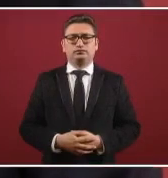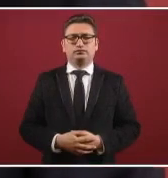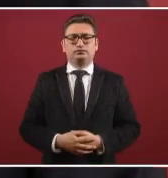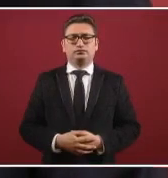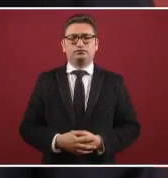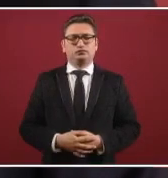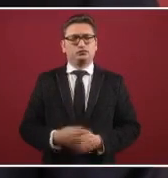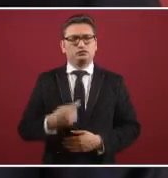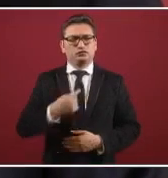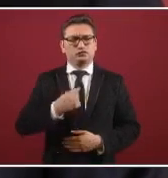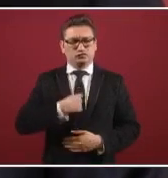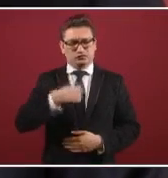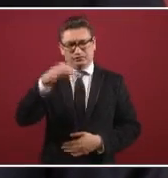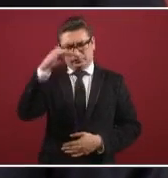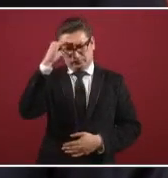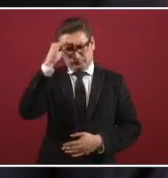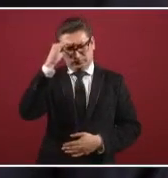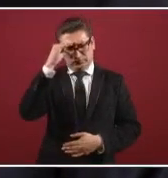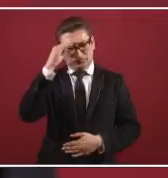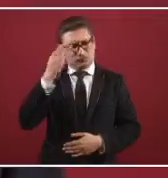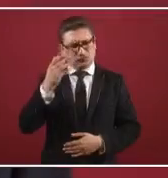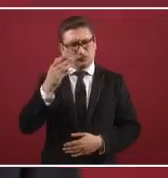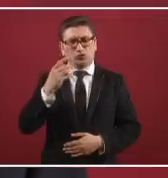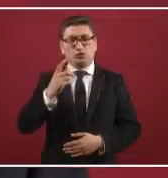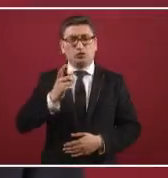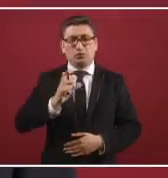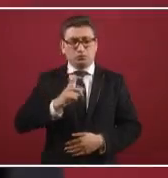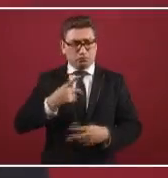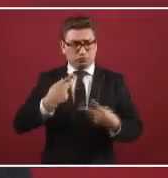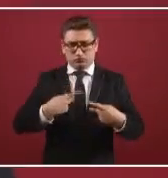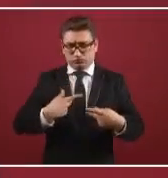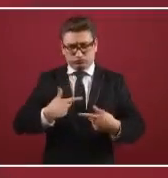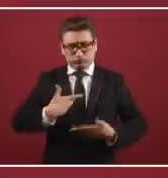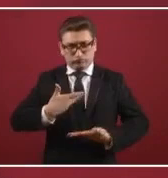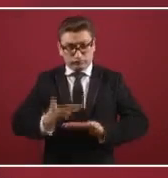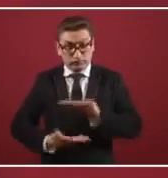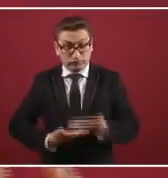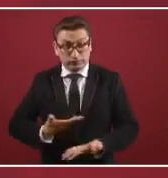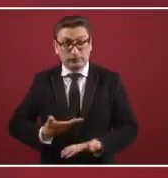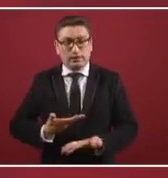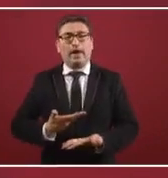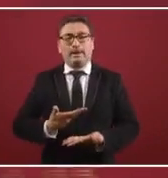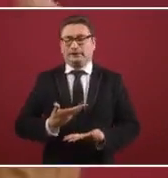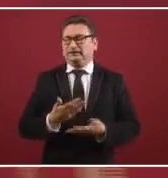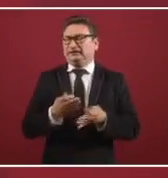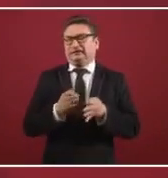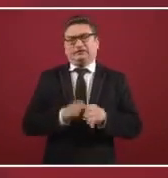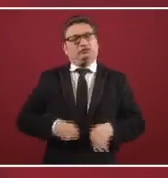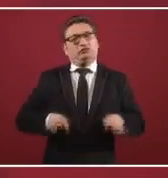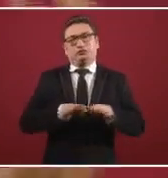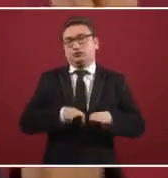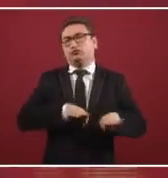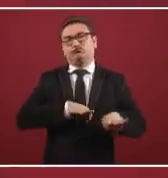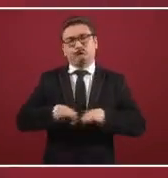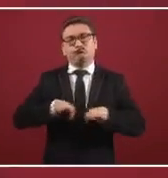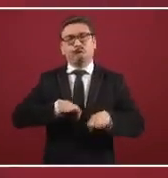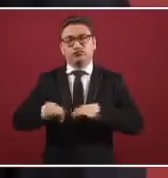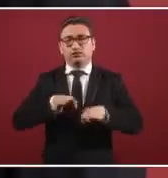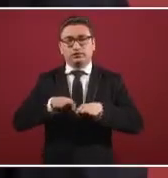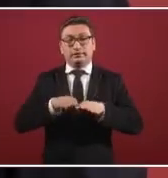para el servicio público es importante pues el trabajo, levantarse temprano,